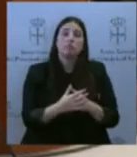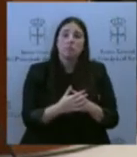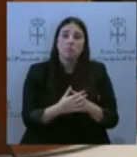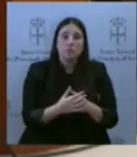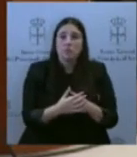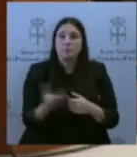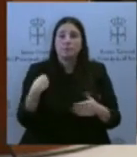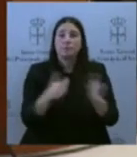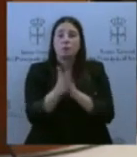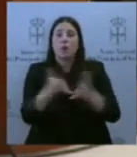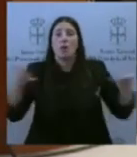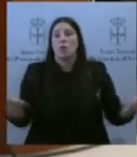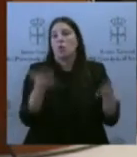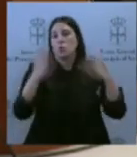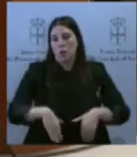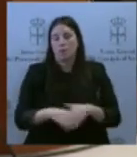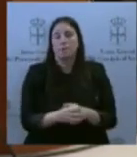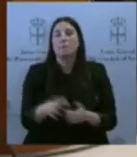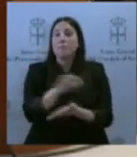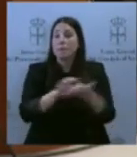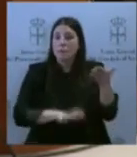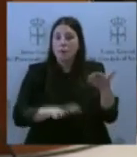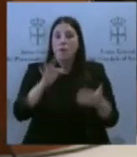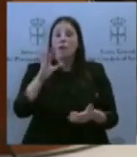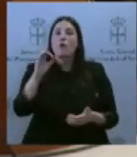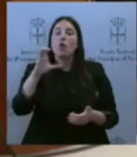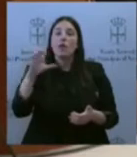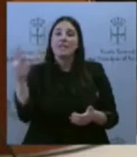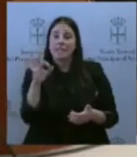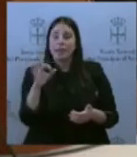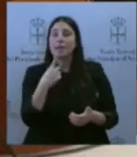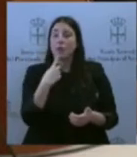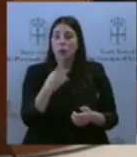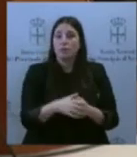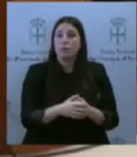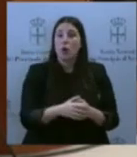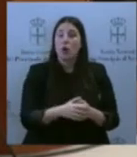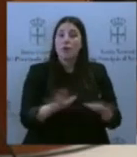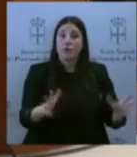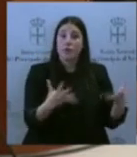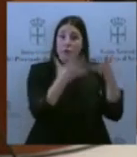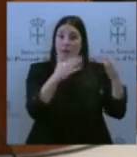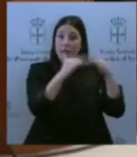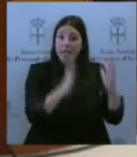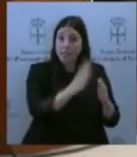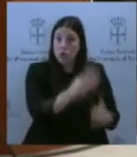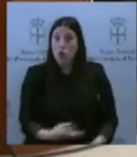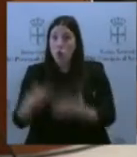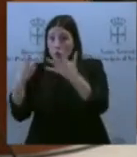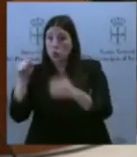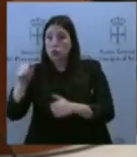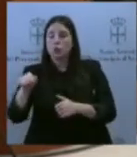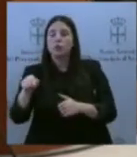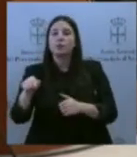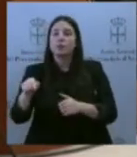El informe FOESA concluyó que en 8 de cada 10 casos desfavorecidas la activación, esto es, el intento de